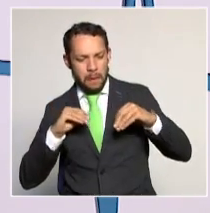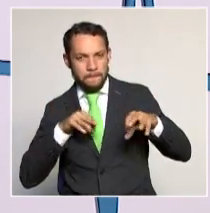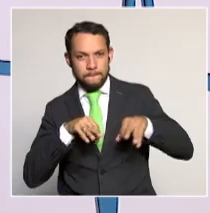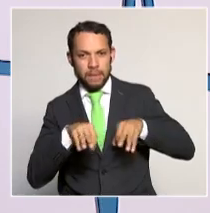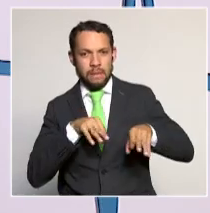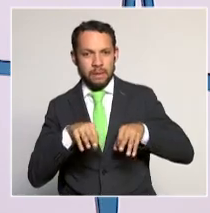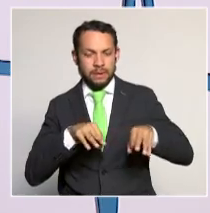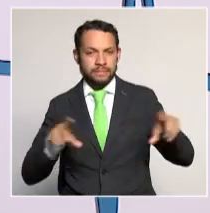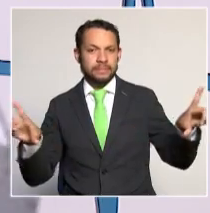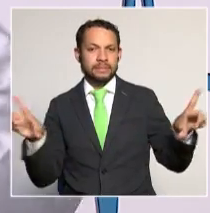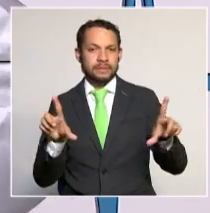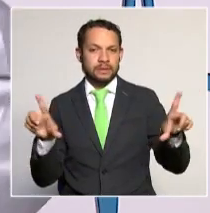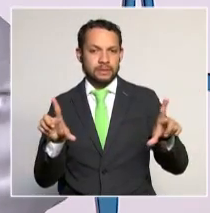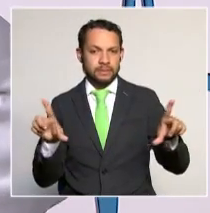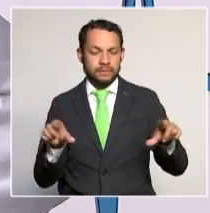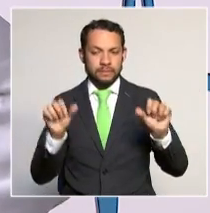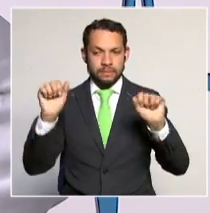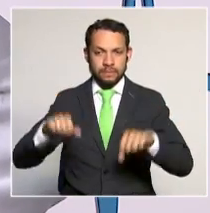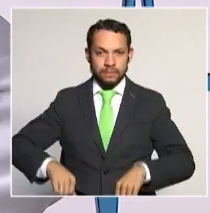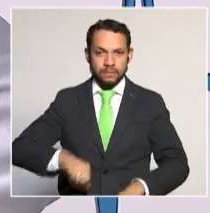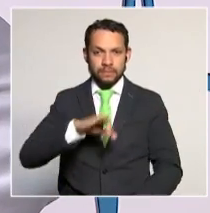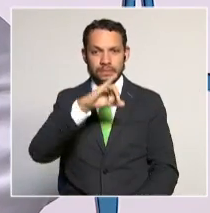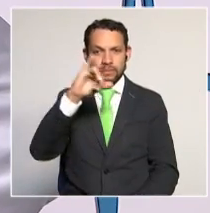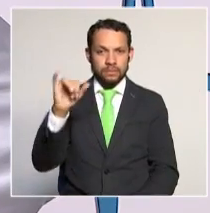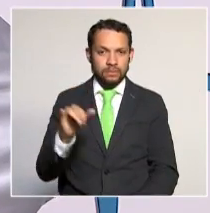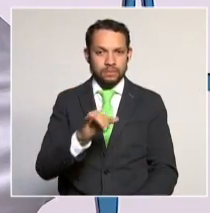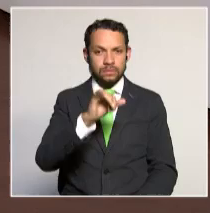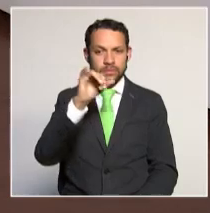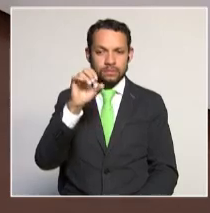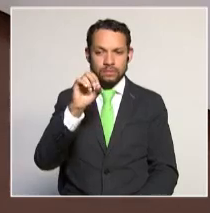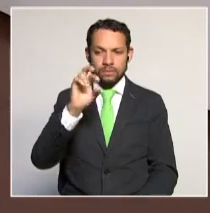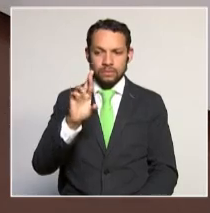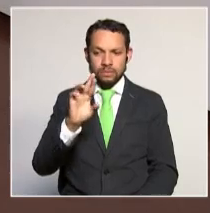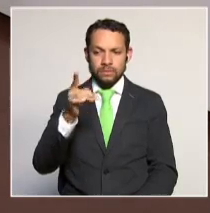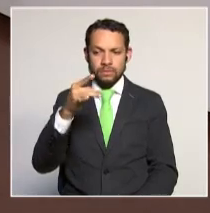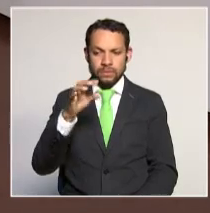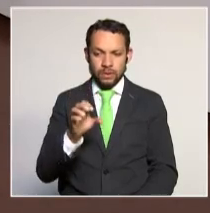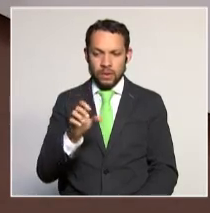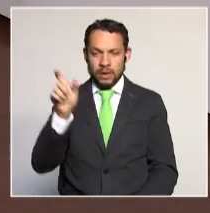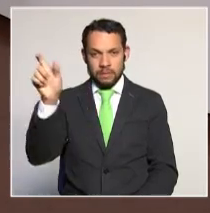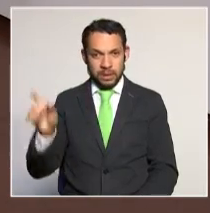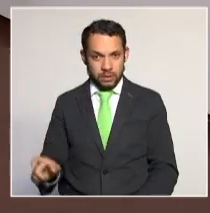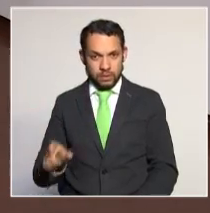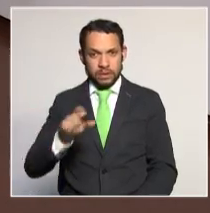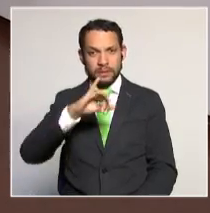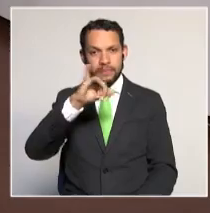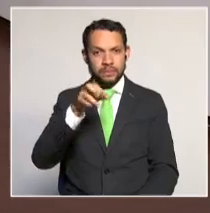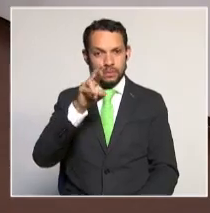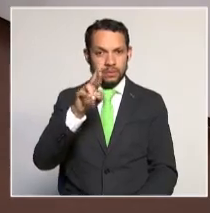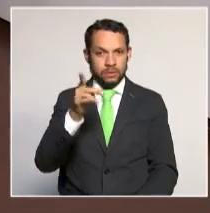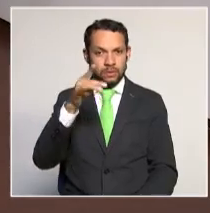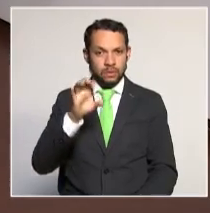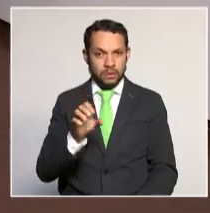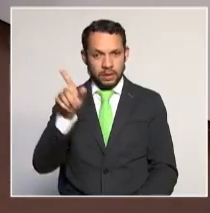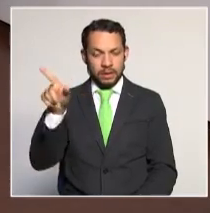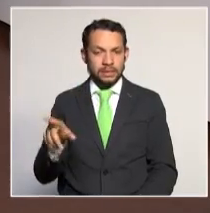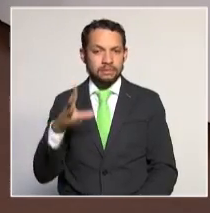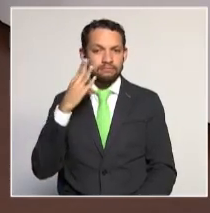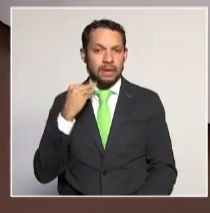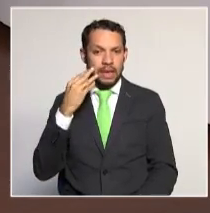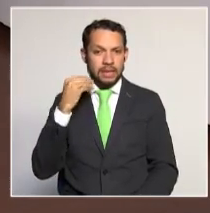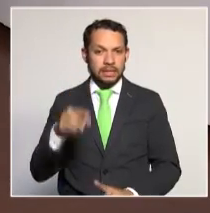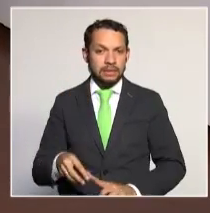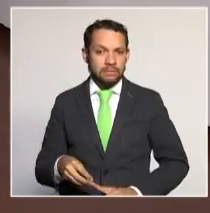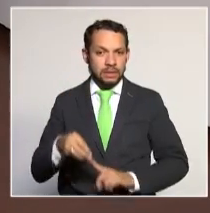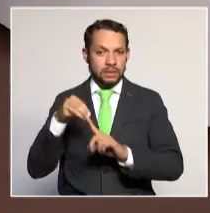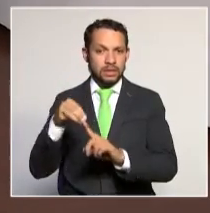de este medio. El doctor Jorge Eduardo Duque Parra, él es especialista en biología y